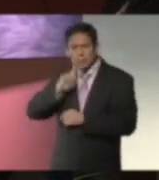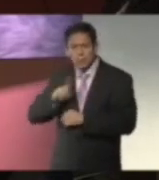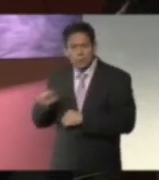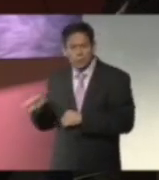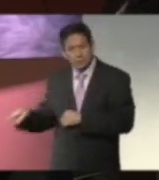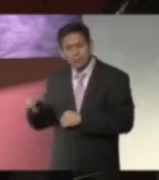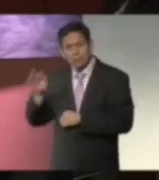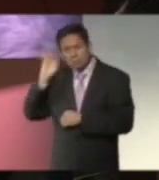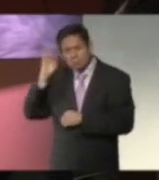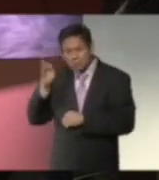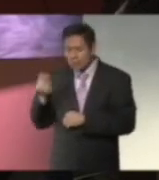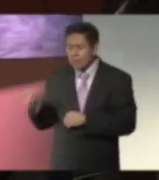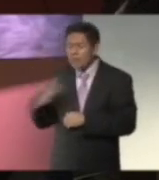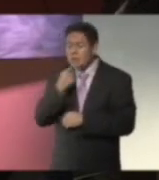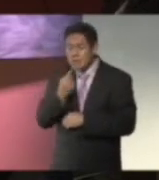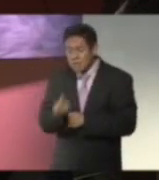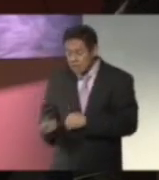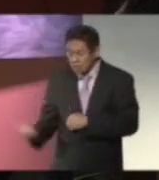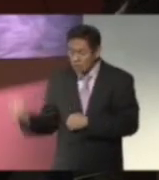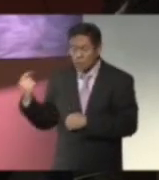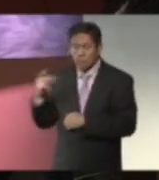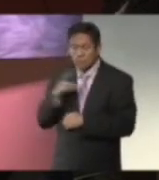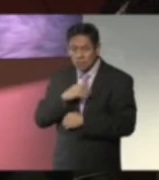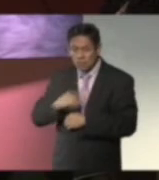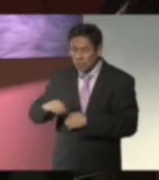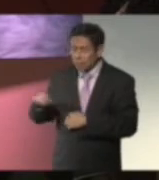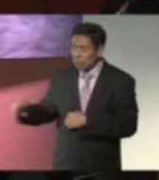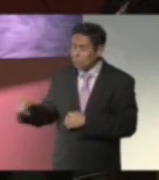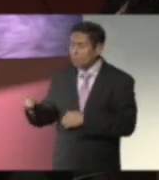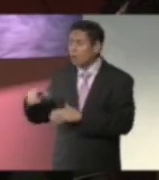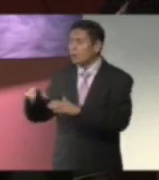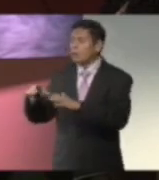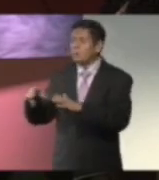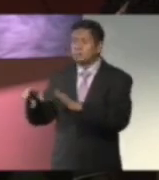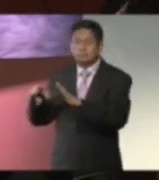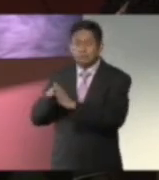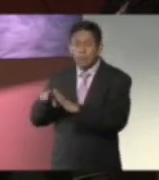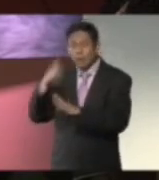a guarderías. De por sí, casi nadie tiene, porque el Seguro Social